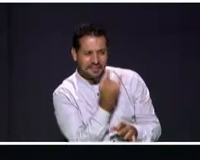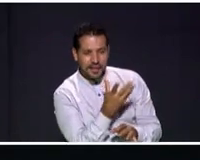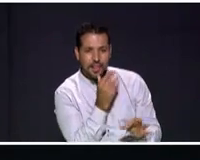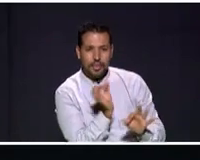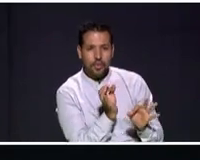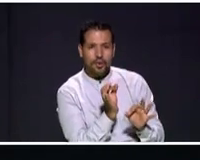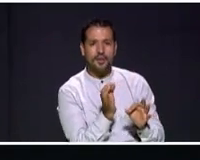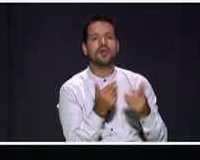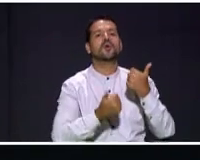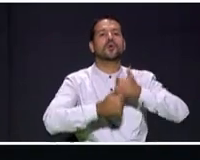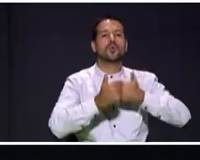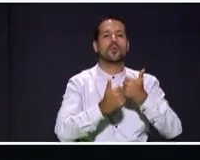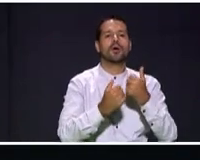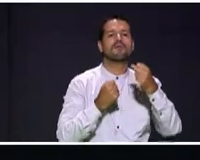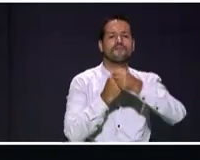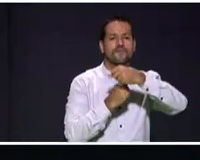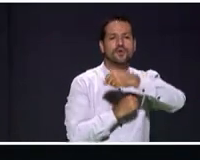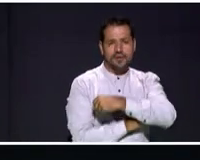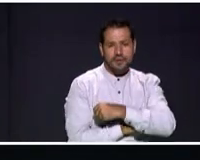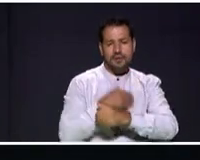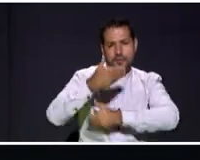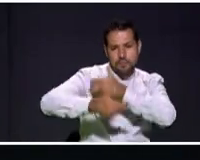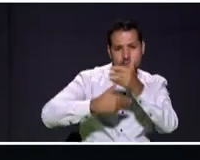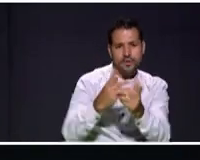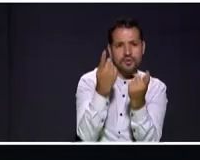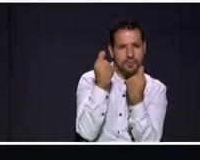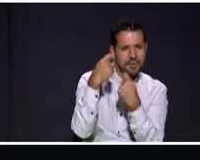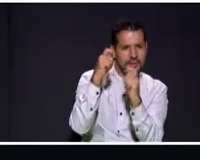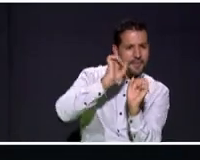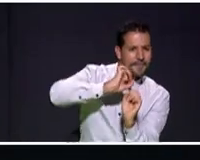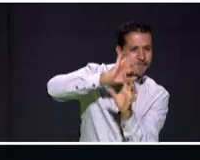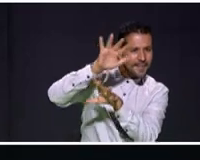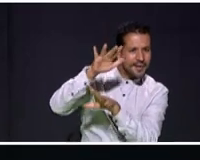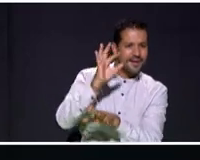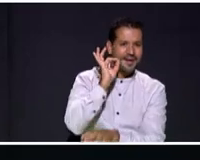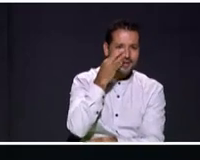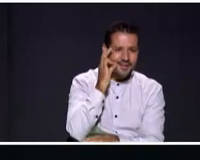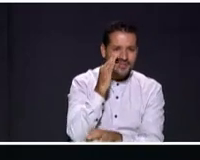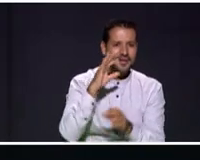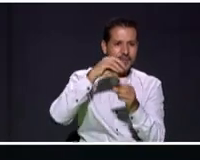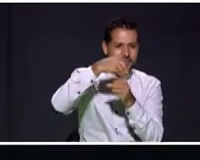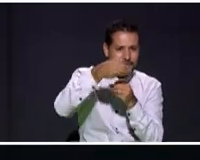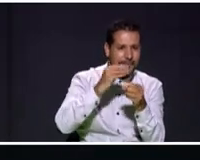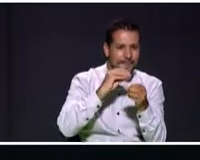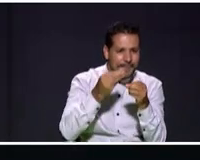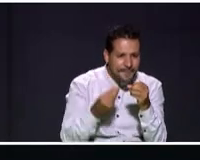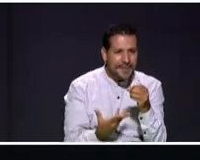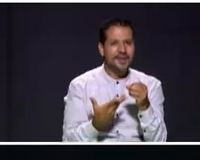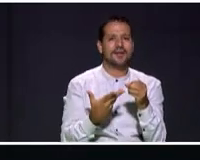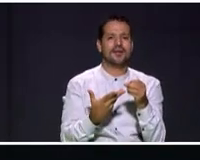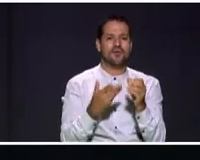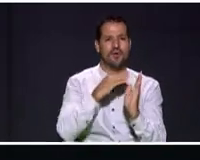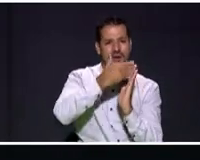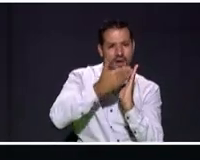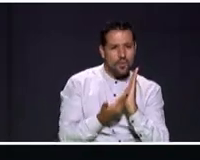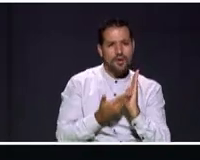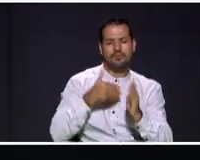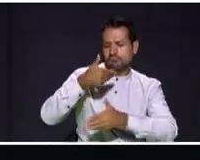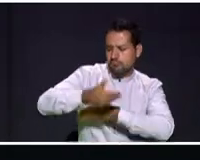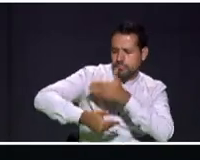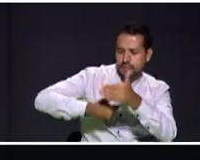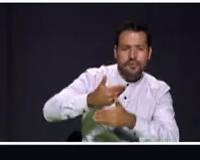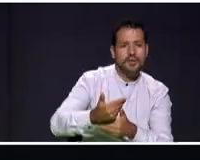mercado fortalecer el proceso de exportación del café del banano de los cítricos del aguacate hass y por supuesto que ese proceso de